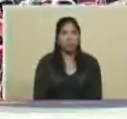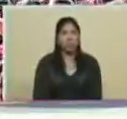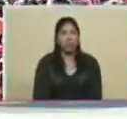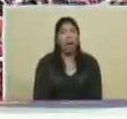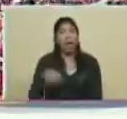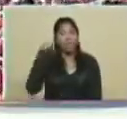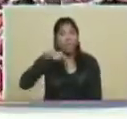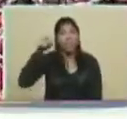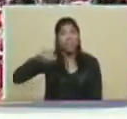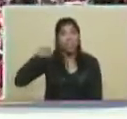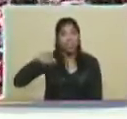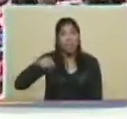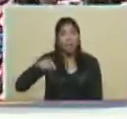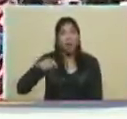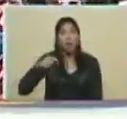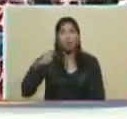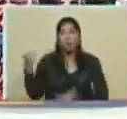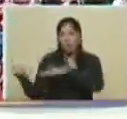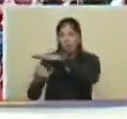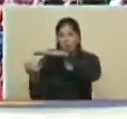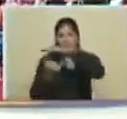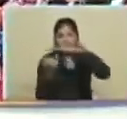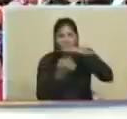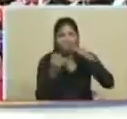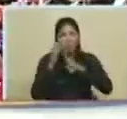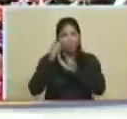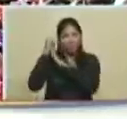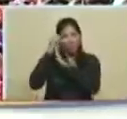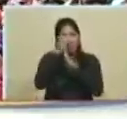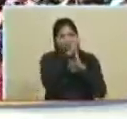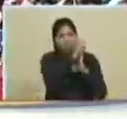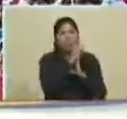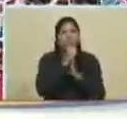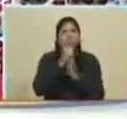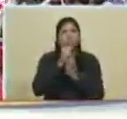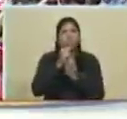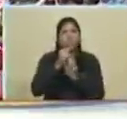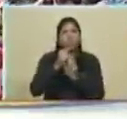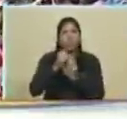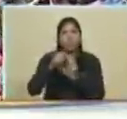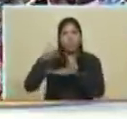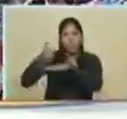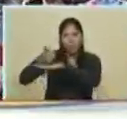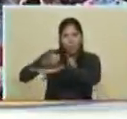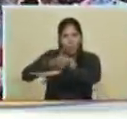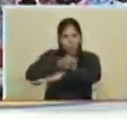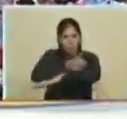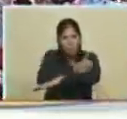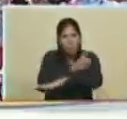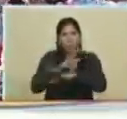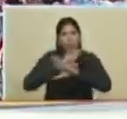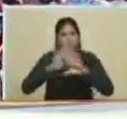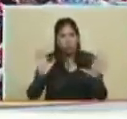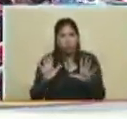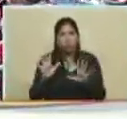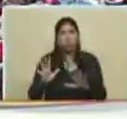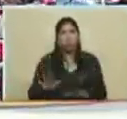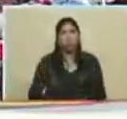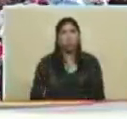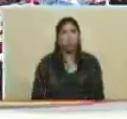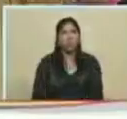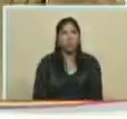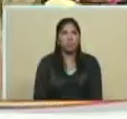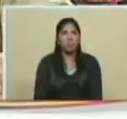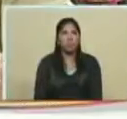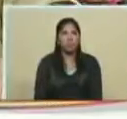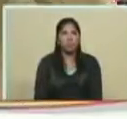Necesitamos instituciones y liderazgos al mando de las instituciones electas por el voto con